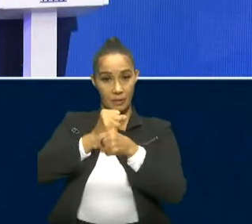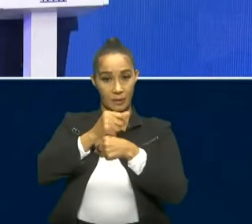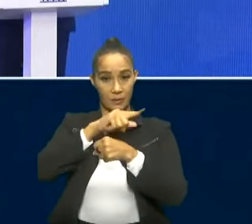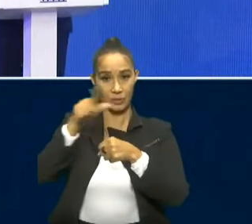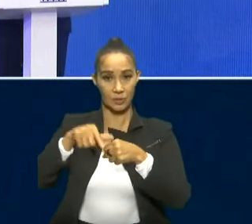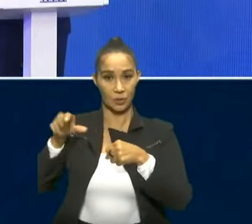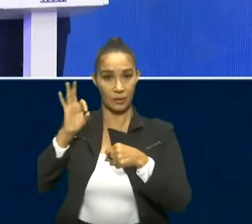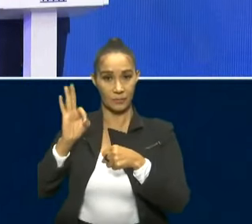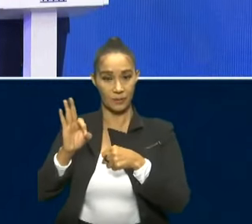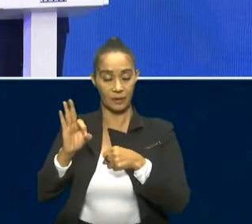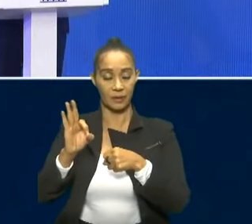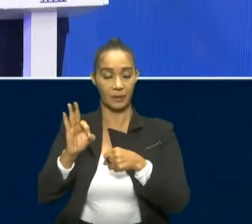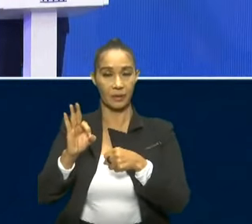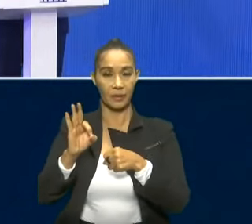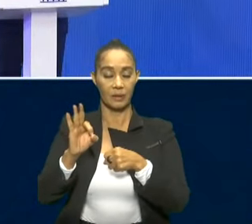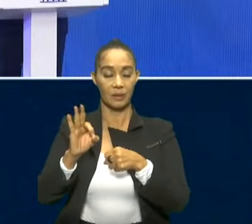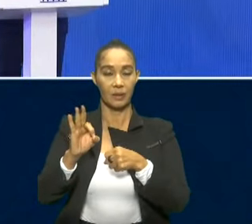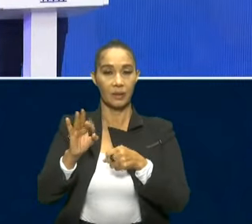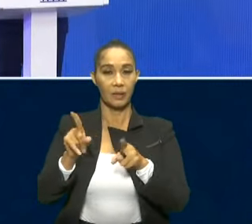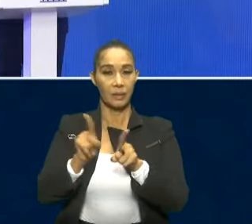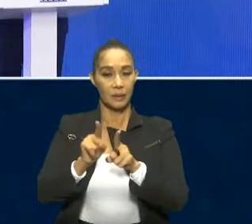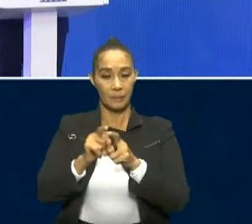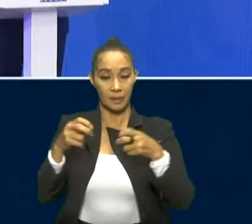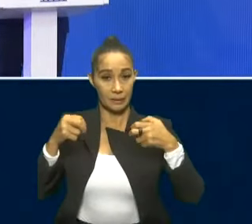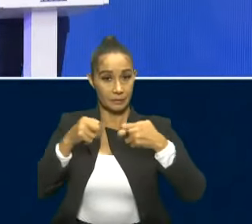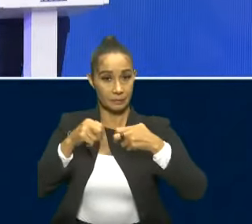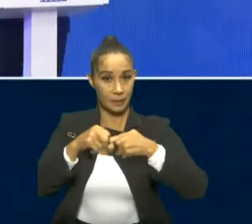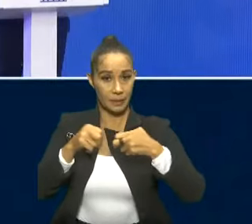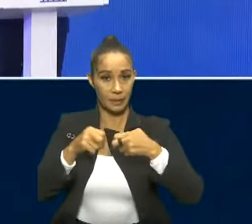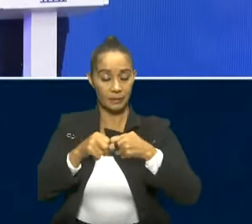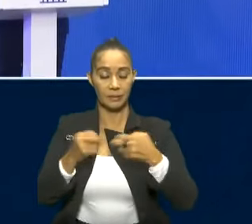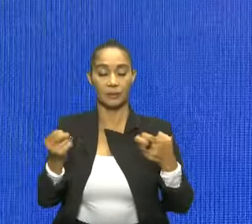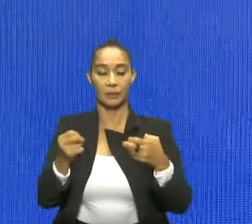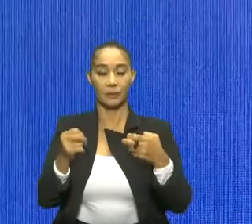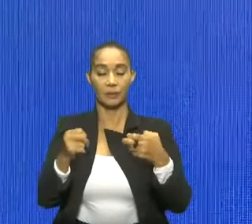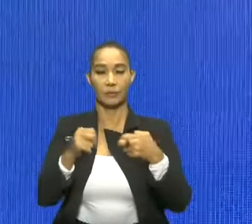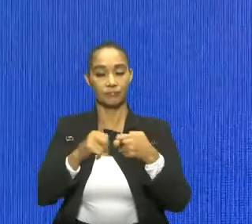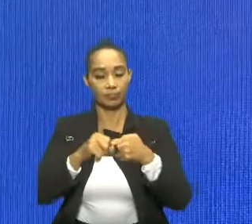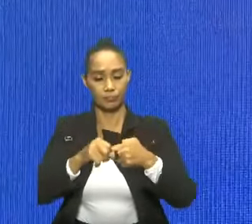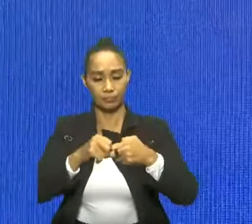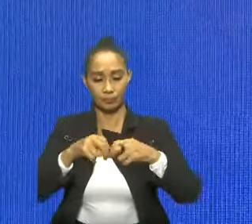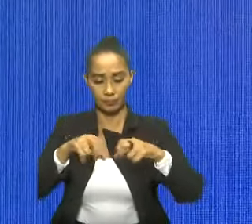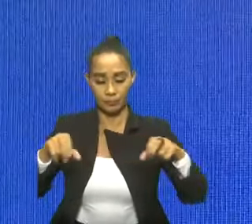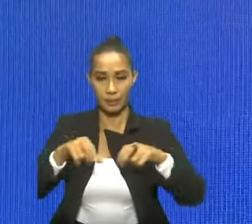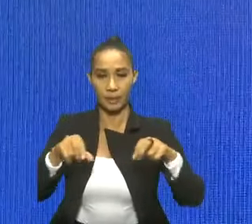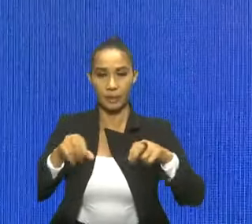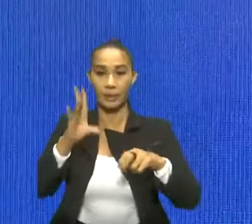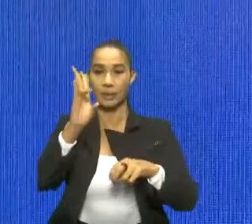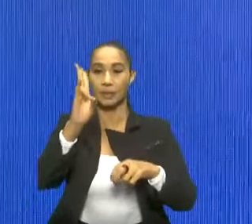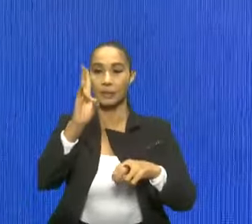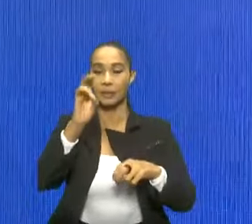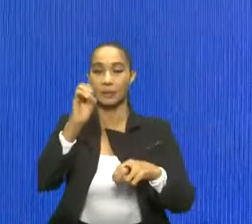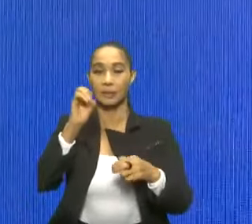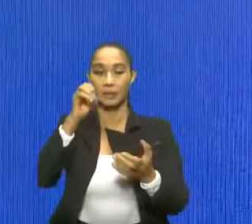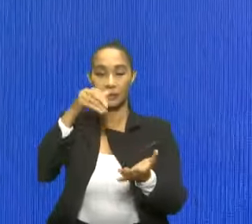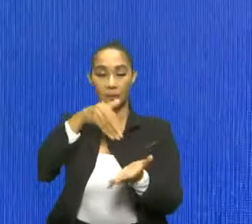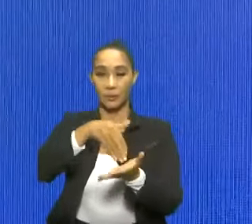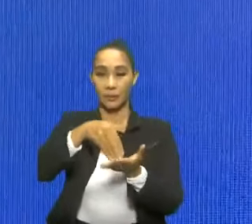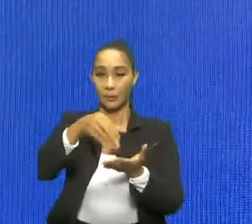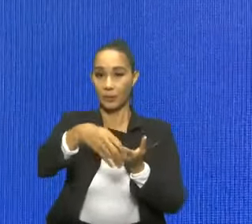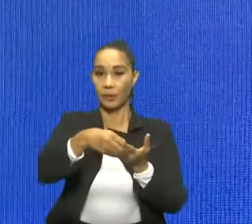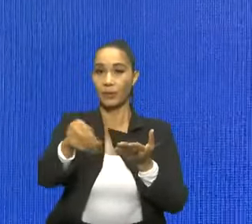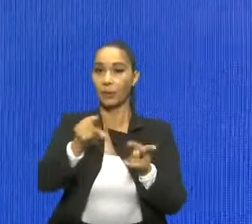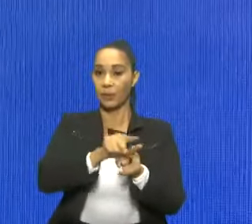en productos también eléctricos y circuitos eléctricos, me parece que 700 millones de dólares